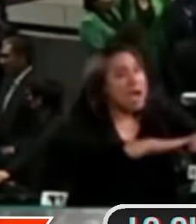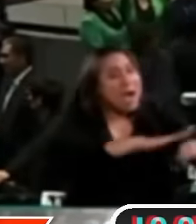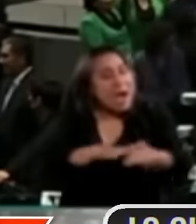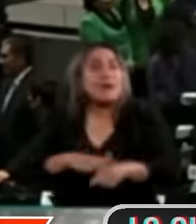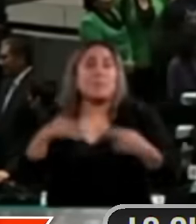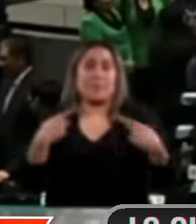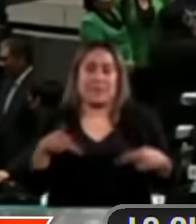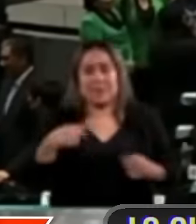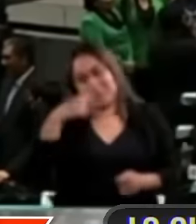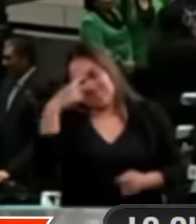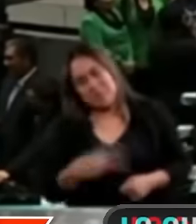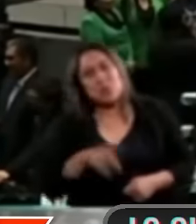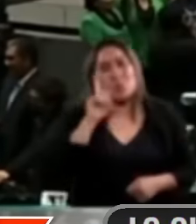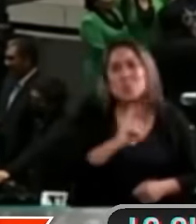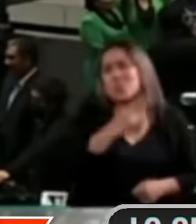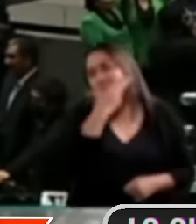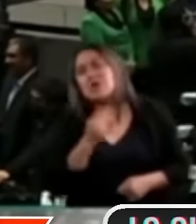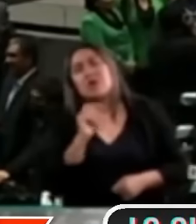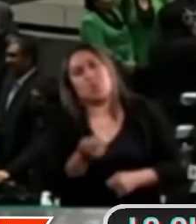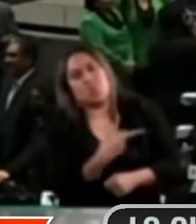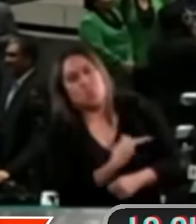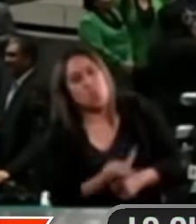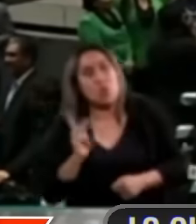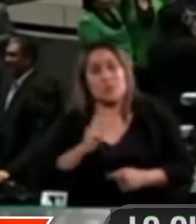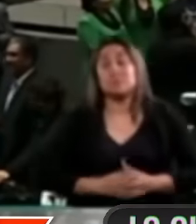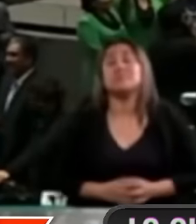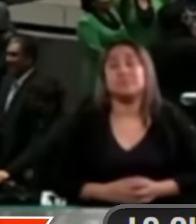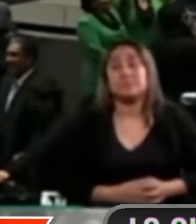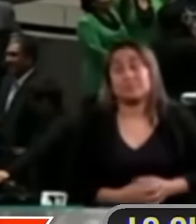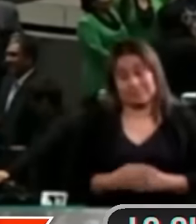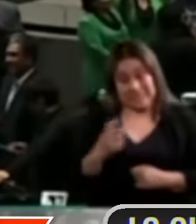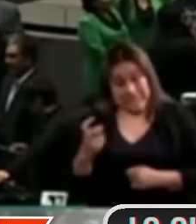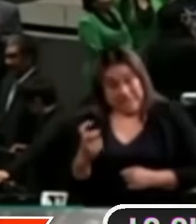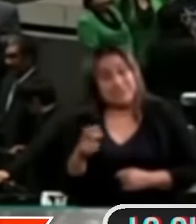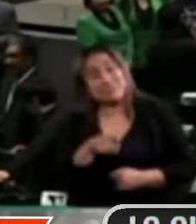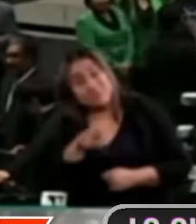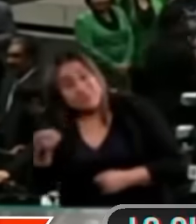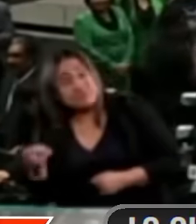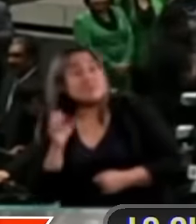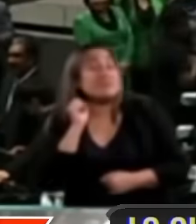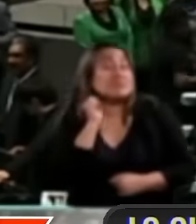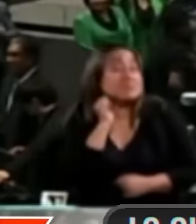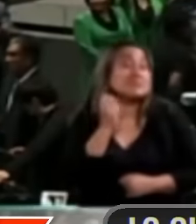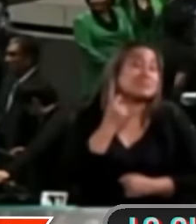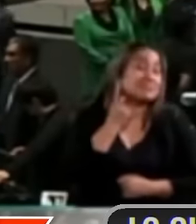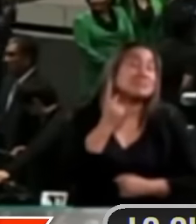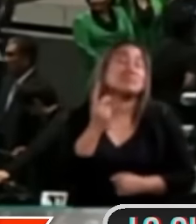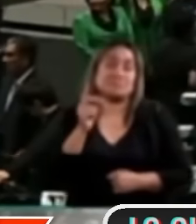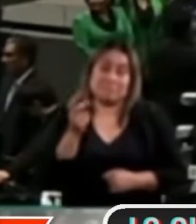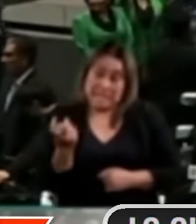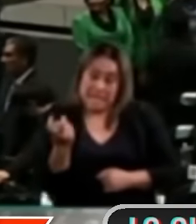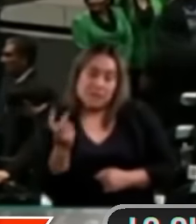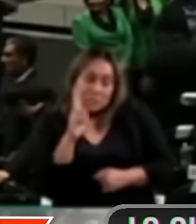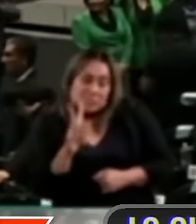y mexicanos en la pobreza. Esa, legisladoras, legisladores, es la verdadera